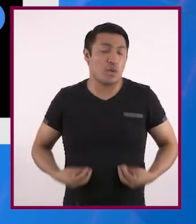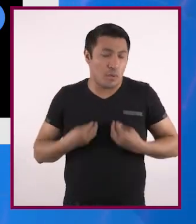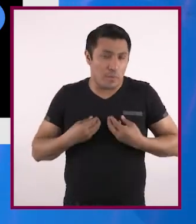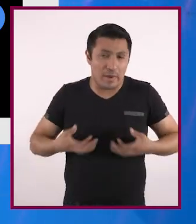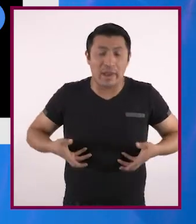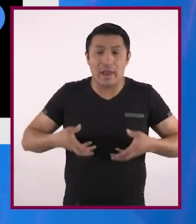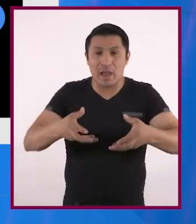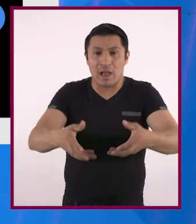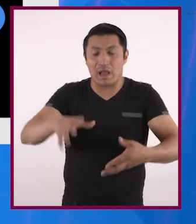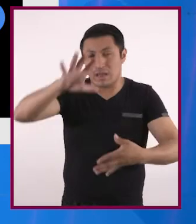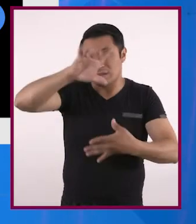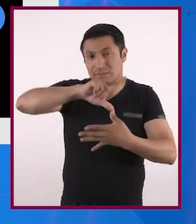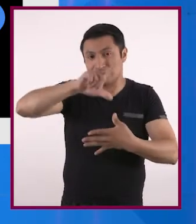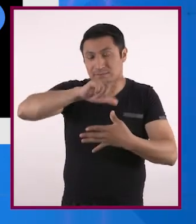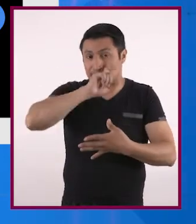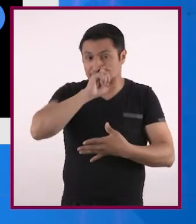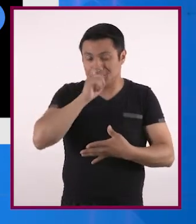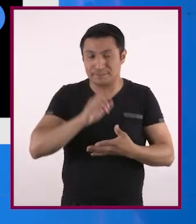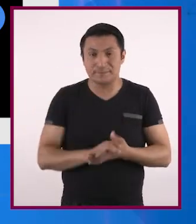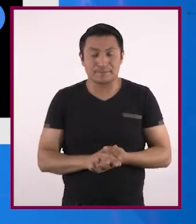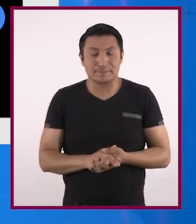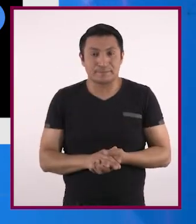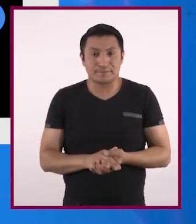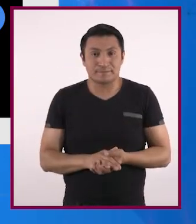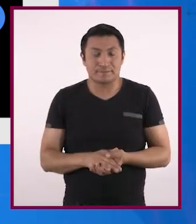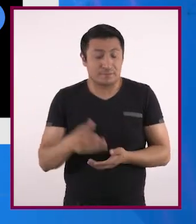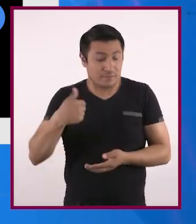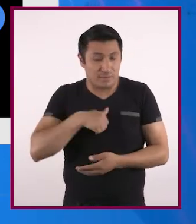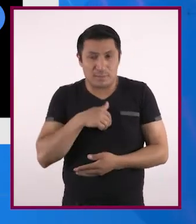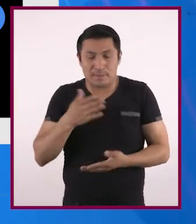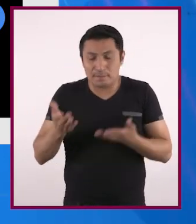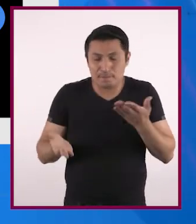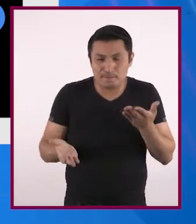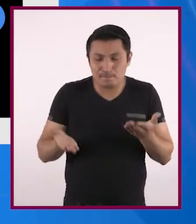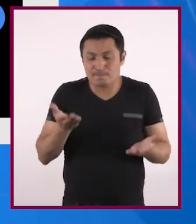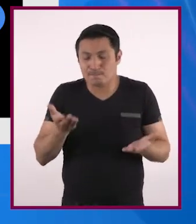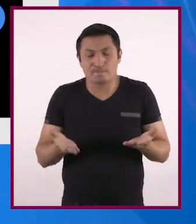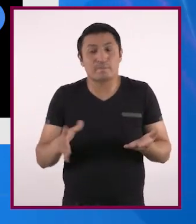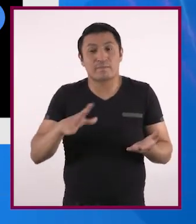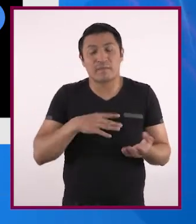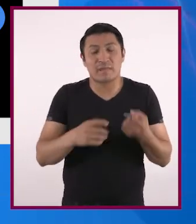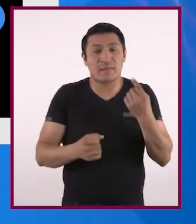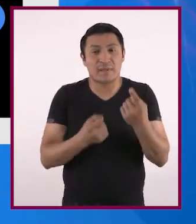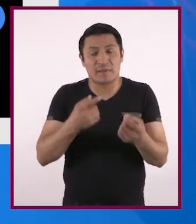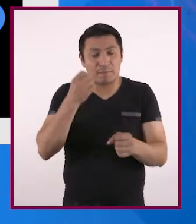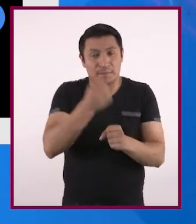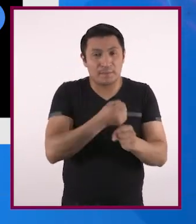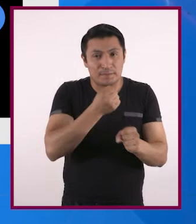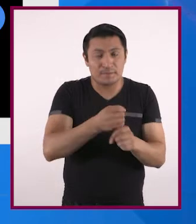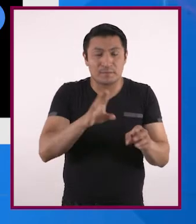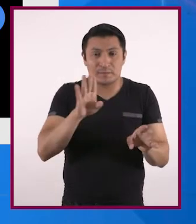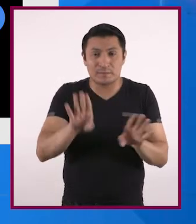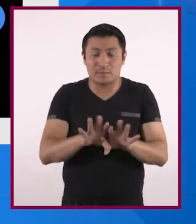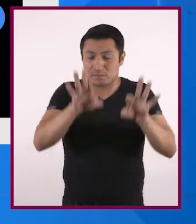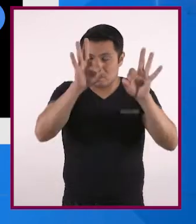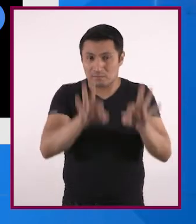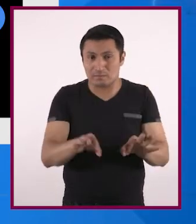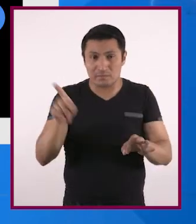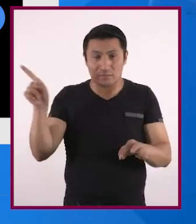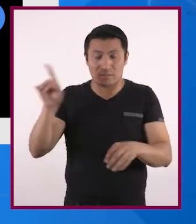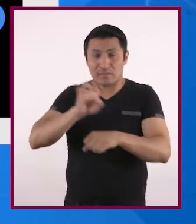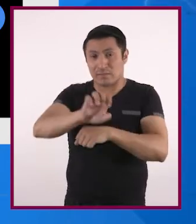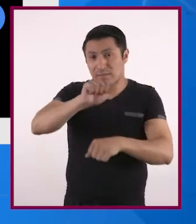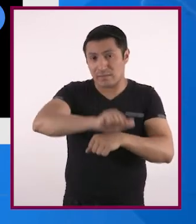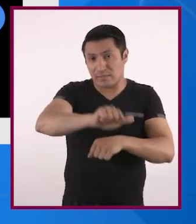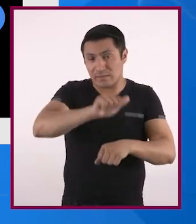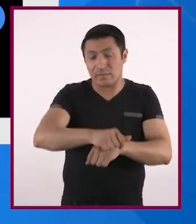América Latina, y algo de lo que hacemos es justamente comparar las prácticas. Entonces hay prácticas que han resultado mucho más eficientes. Por ejemplo, en Argentina hicieron lo que